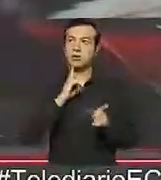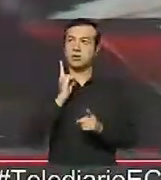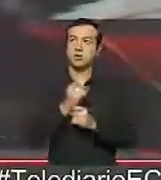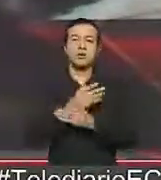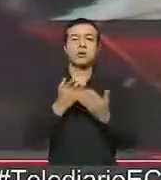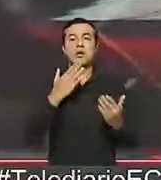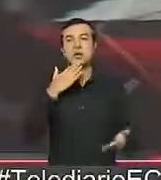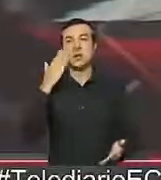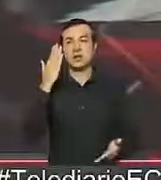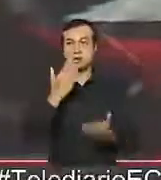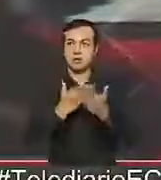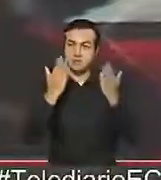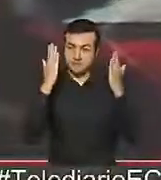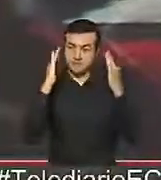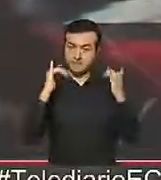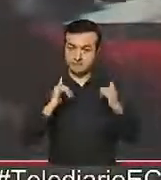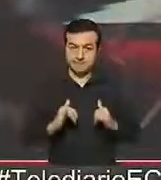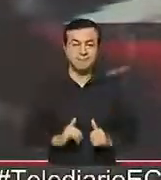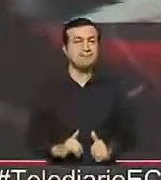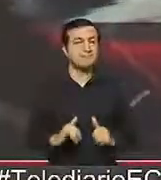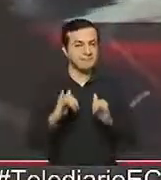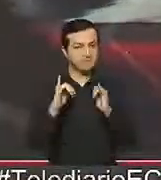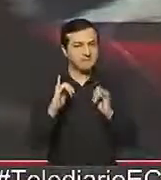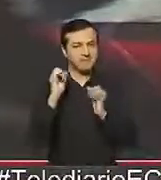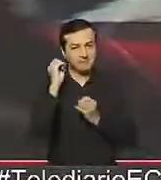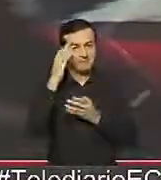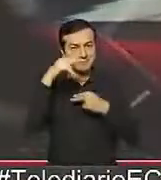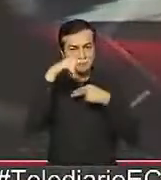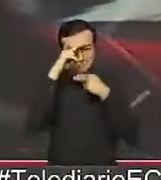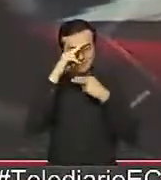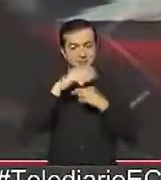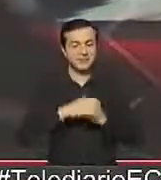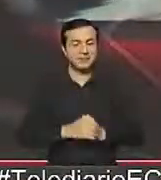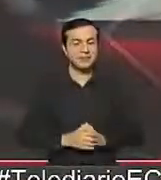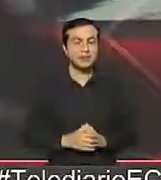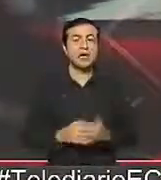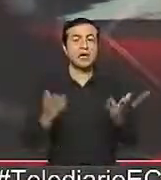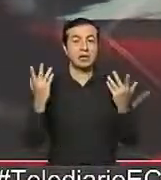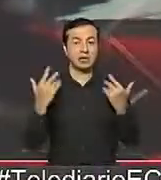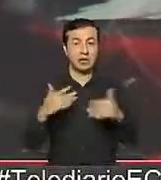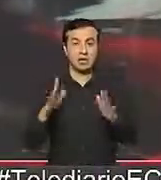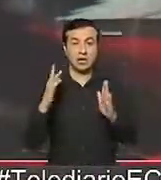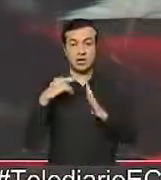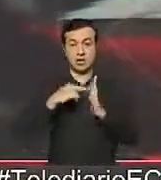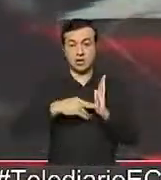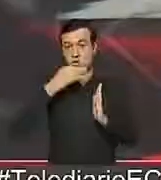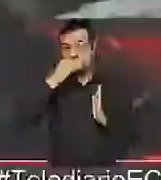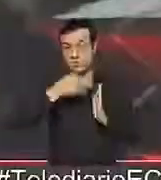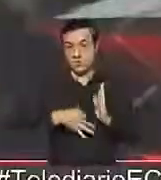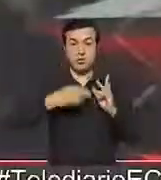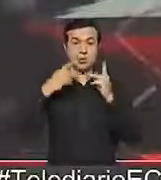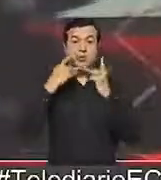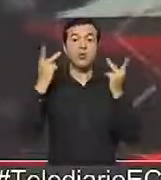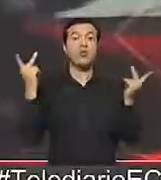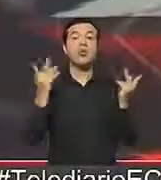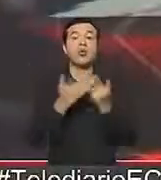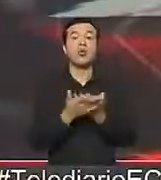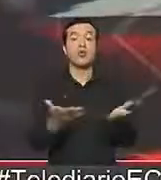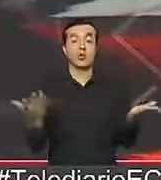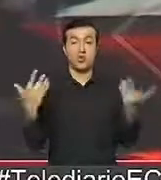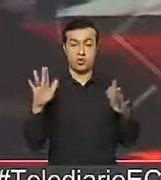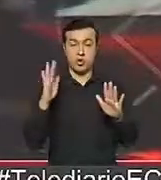6:17, le agradecemos por continuar en nuestra sintonía y seguimos con más noticias. Una vez que el registro oficial publicó la sentencia de la